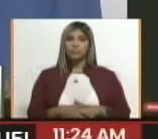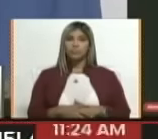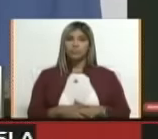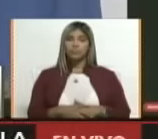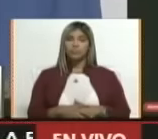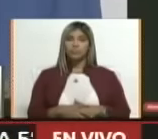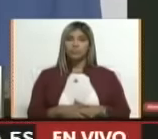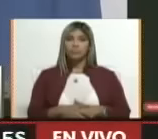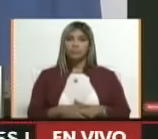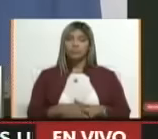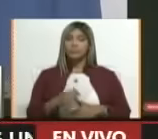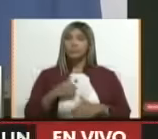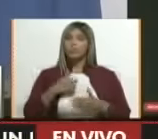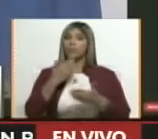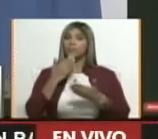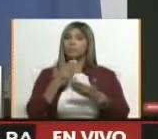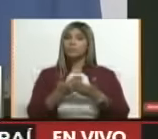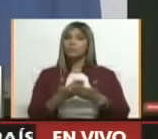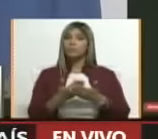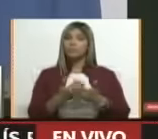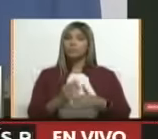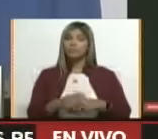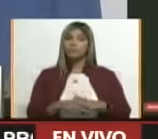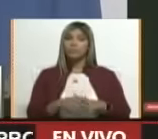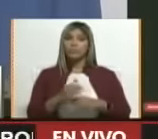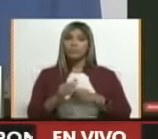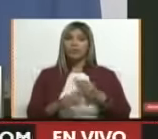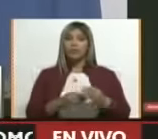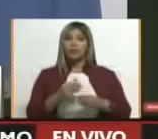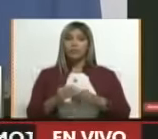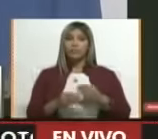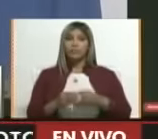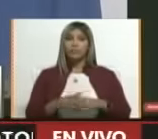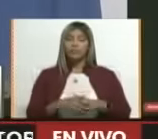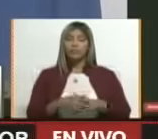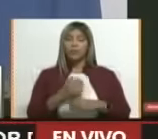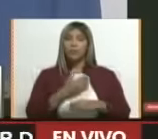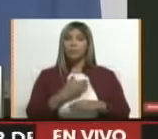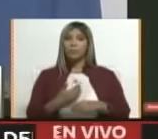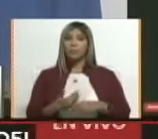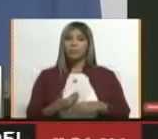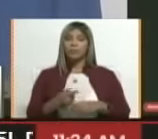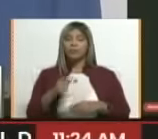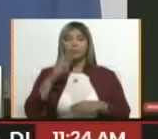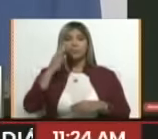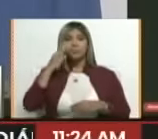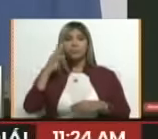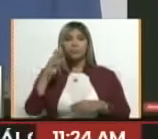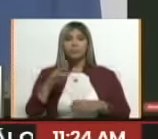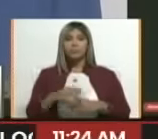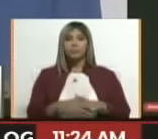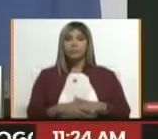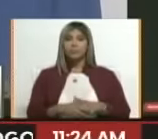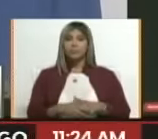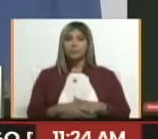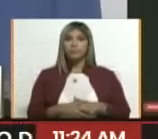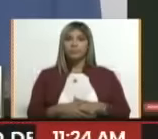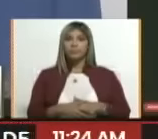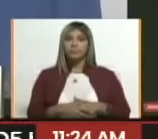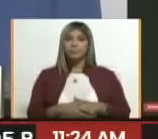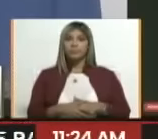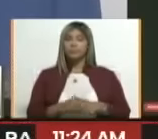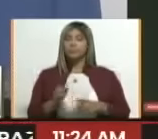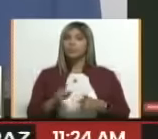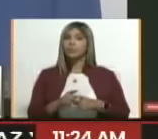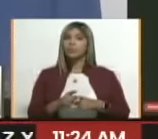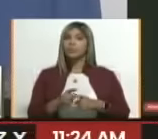por la solicitud que nos ha hecho el presidente de México para